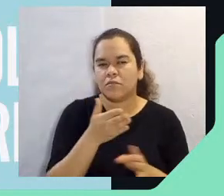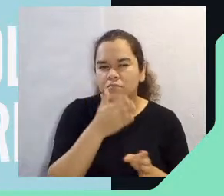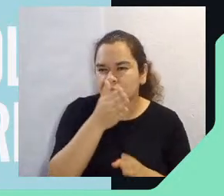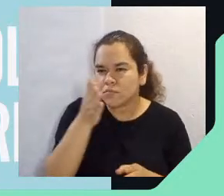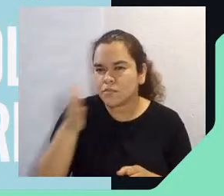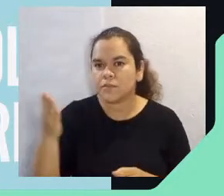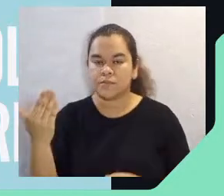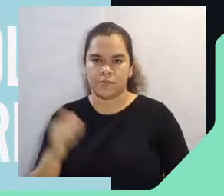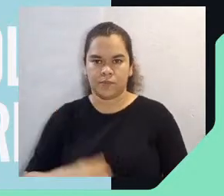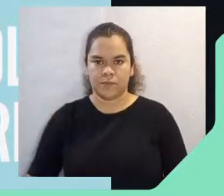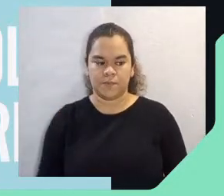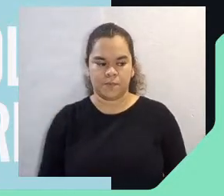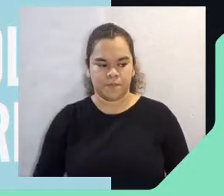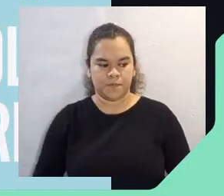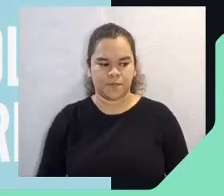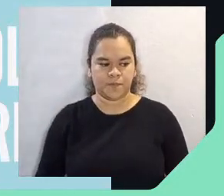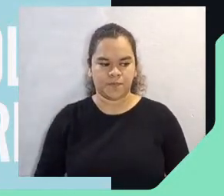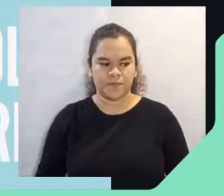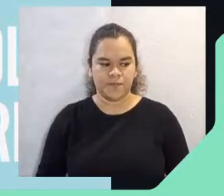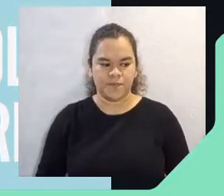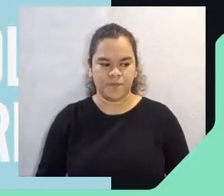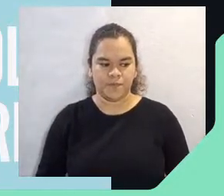sí.